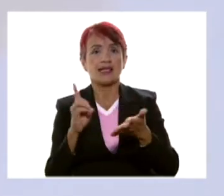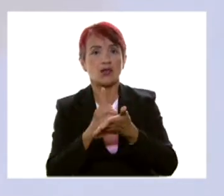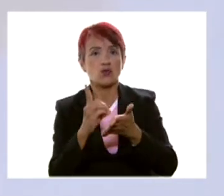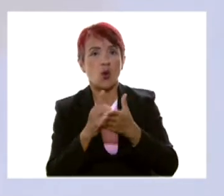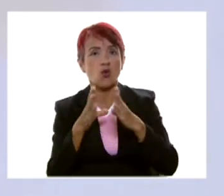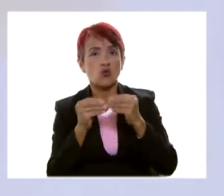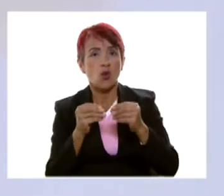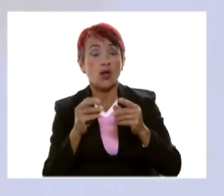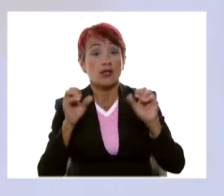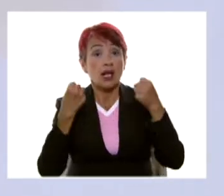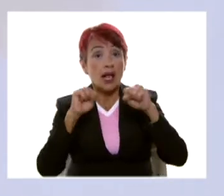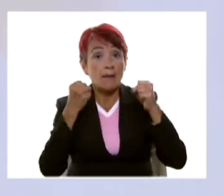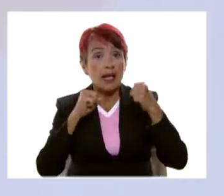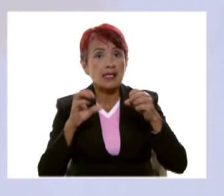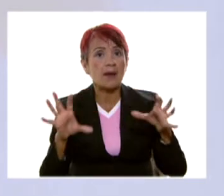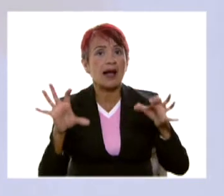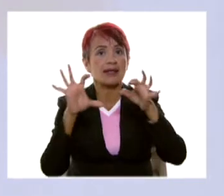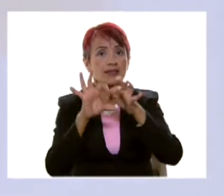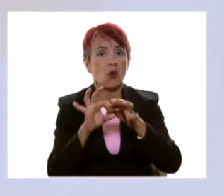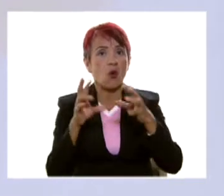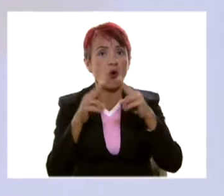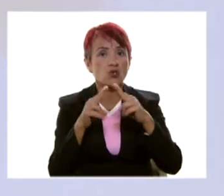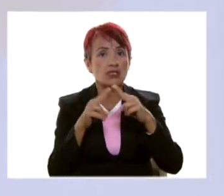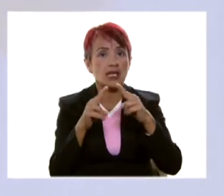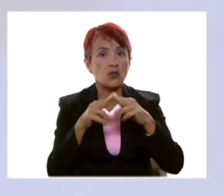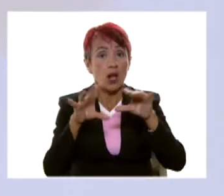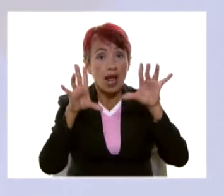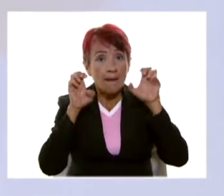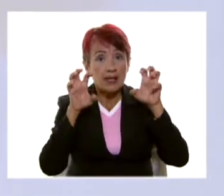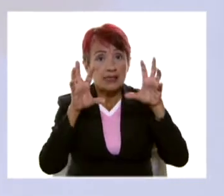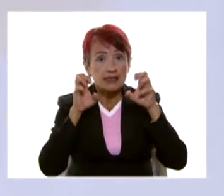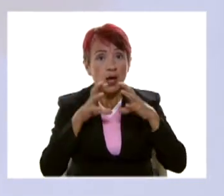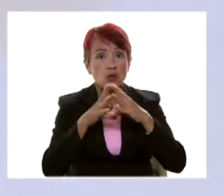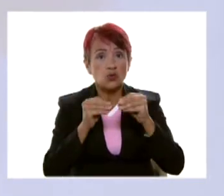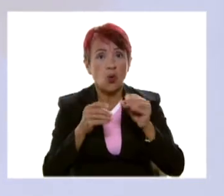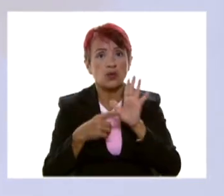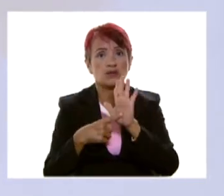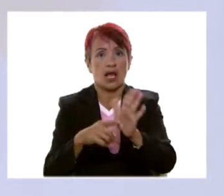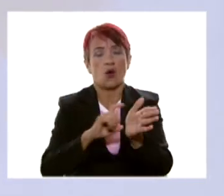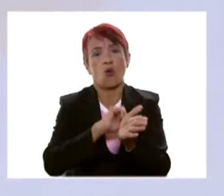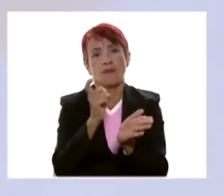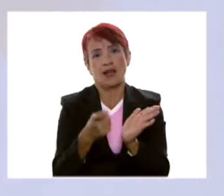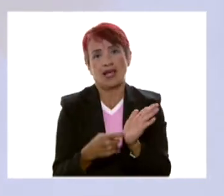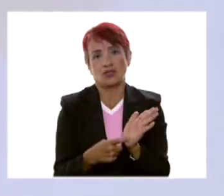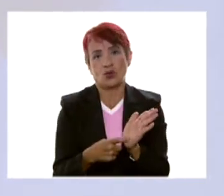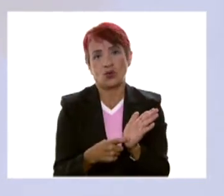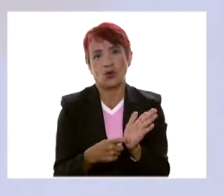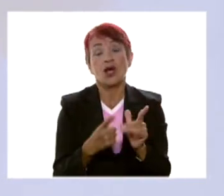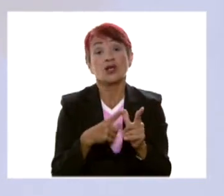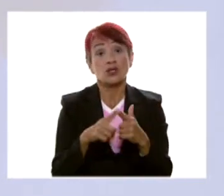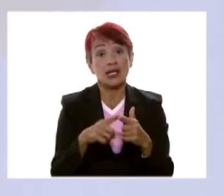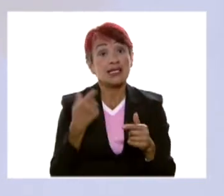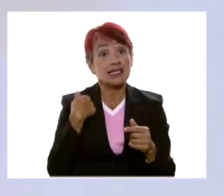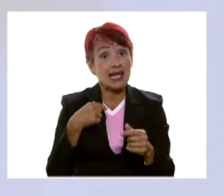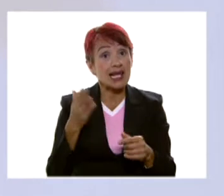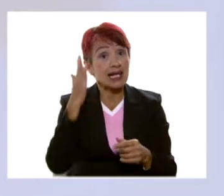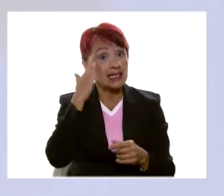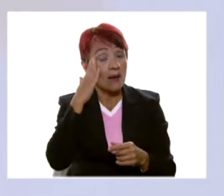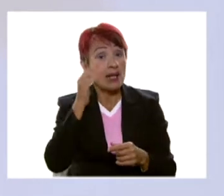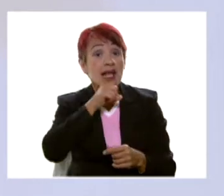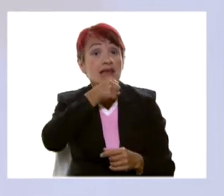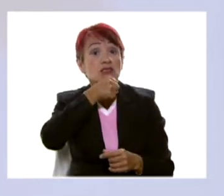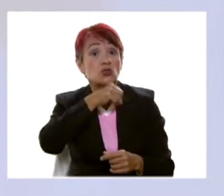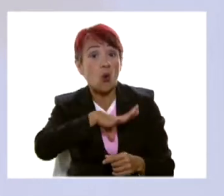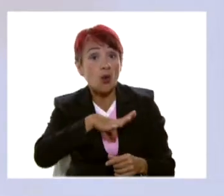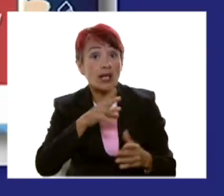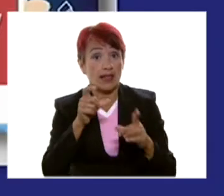Con la práctica la van a ir socializando, pero el aprendizaje siempre debe darse completo. ¿Okay? Tienen que saber el origen de la palabra para cuando vean la